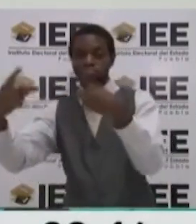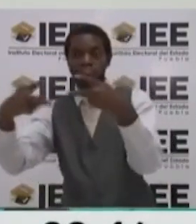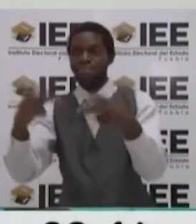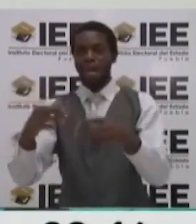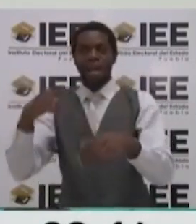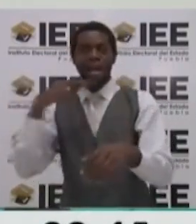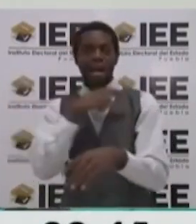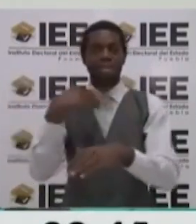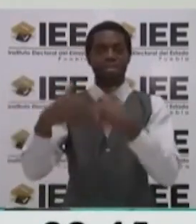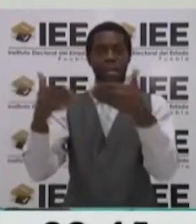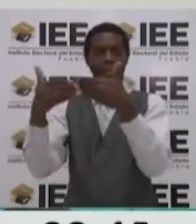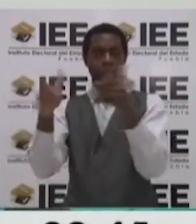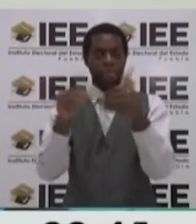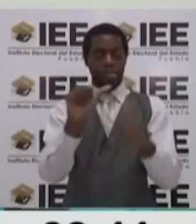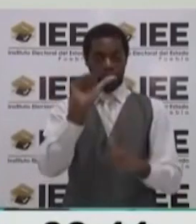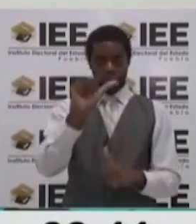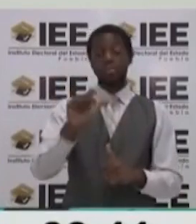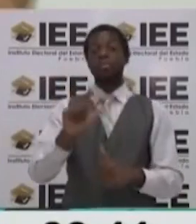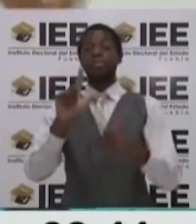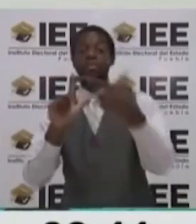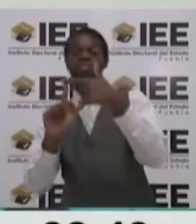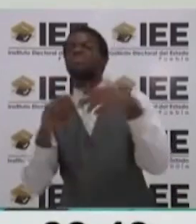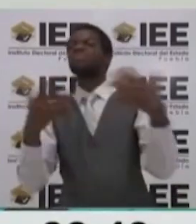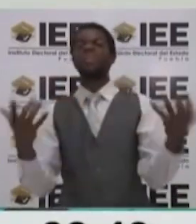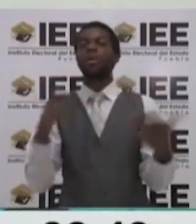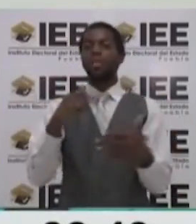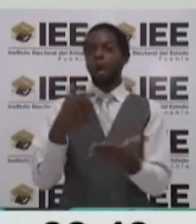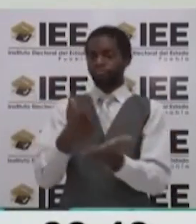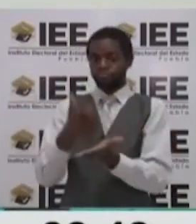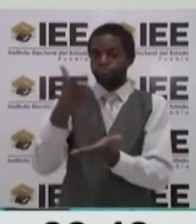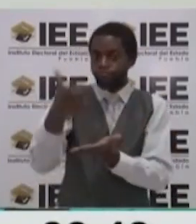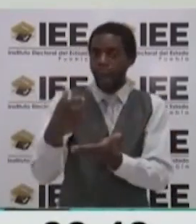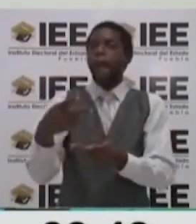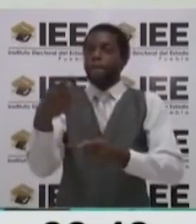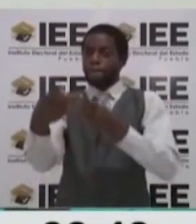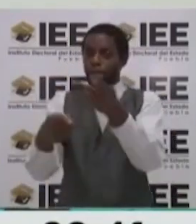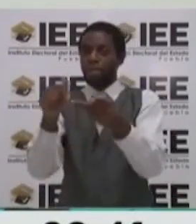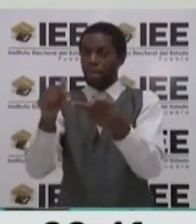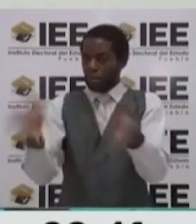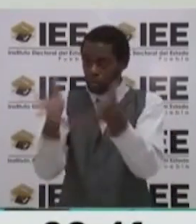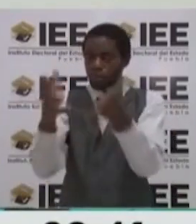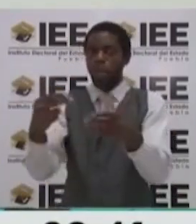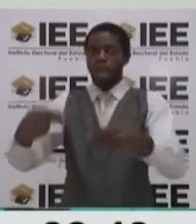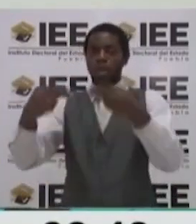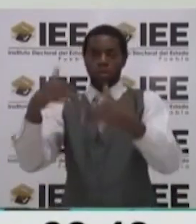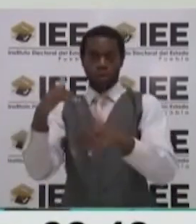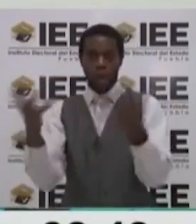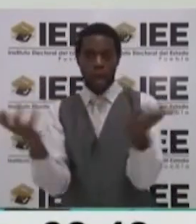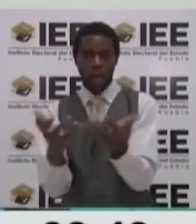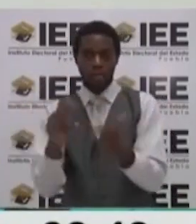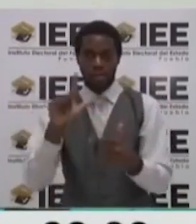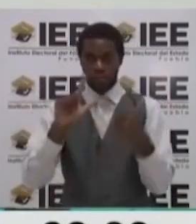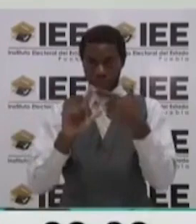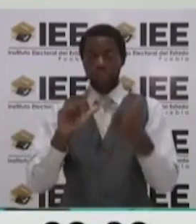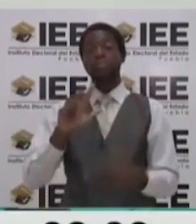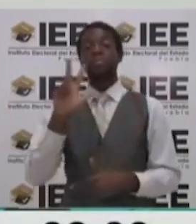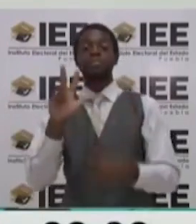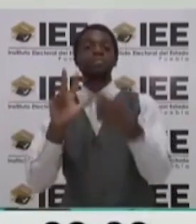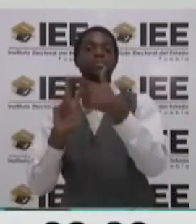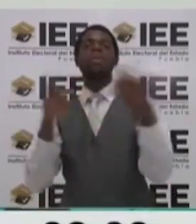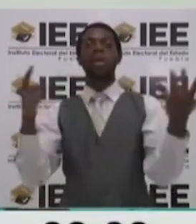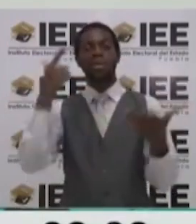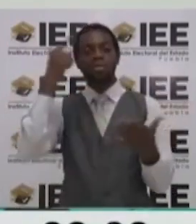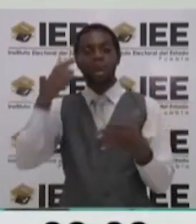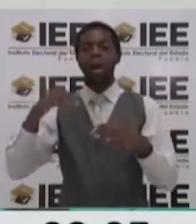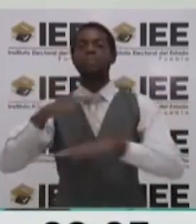segunda crédito para tu inversión de tu negocio la tercera implementar la plataforma crece tu